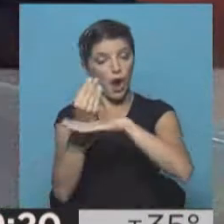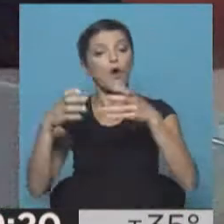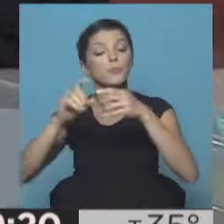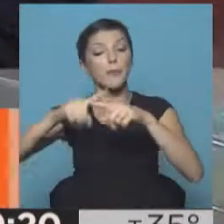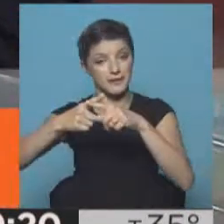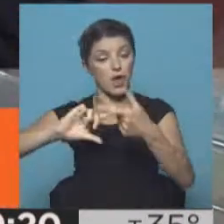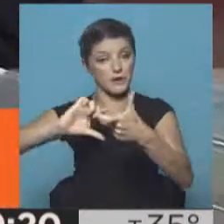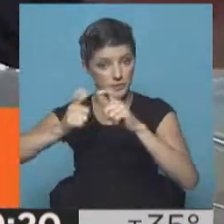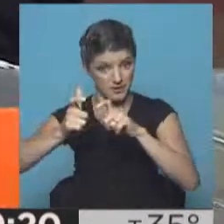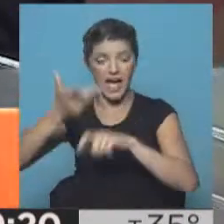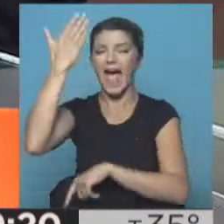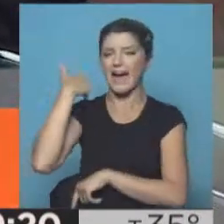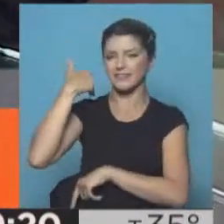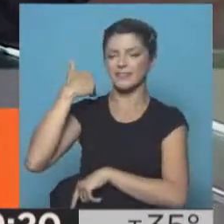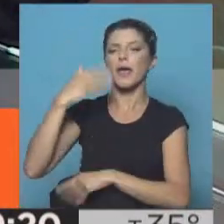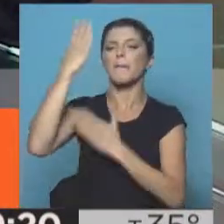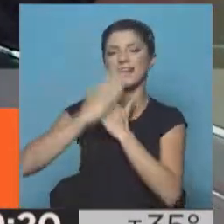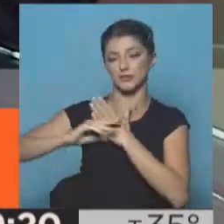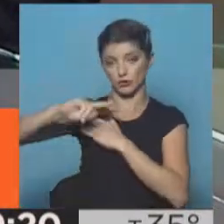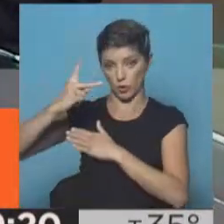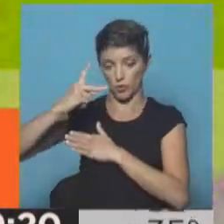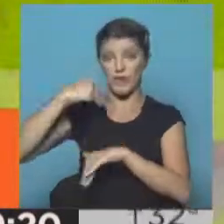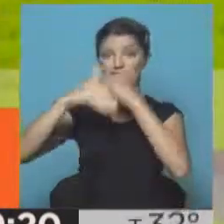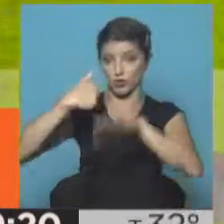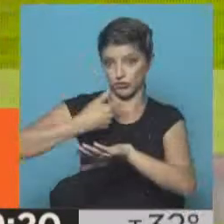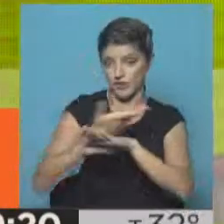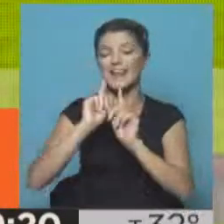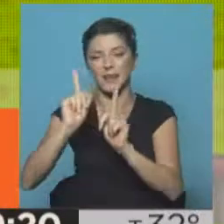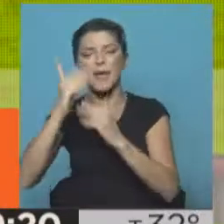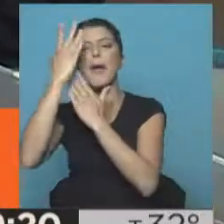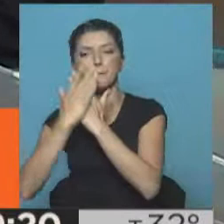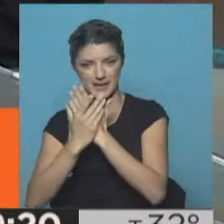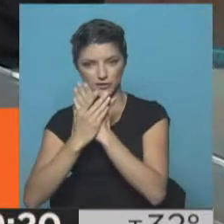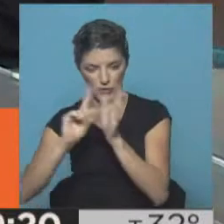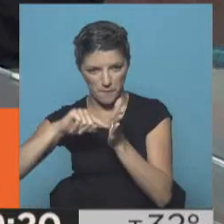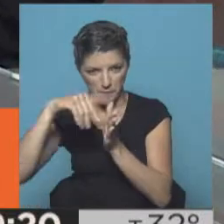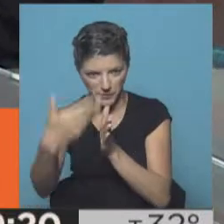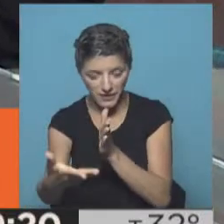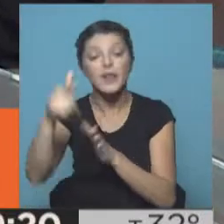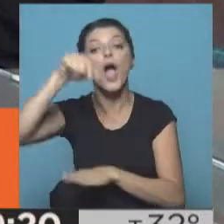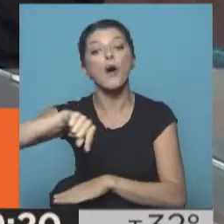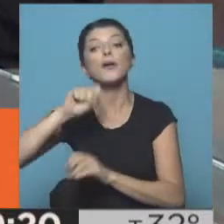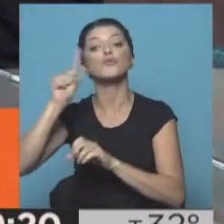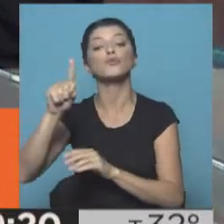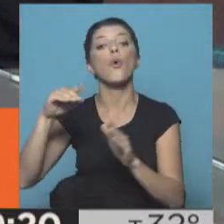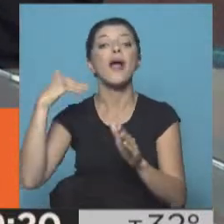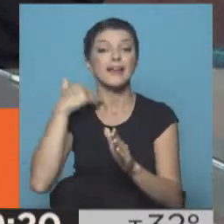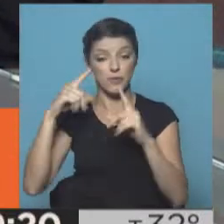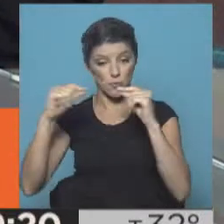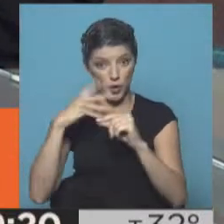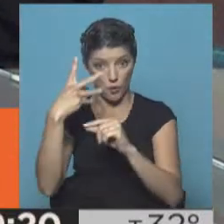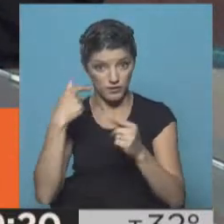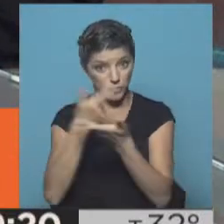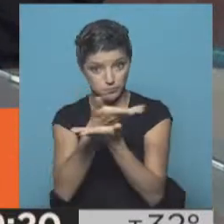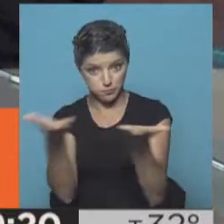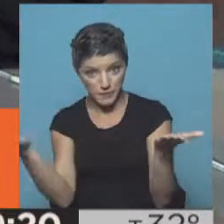Fue viceministro de Desarrollo Social de la Nación, ministro del área en la provincia de Buenos Aires. Acaba de editar su cuarto libro, Las Cuatro Argentinas y el drama de